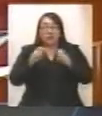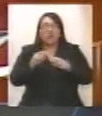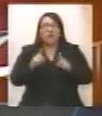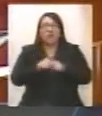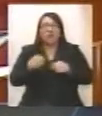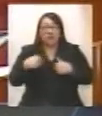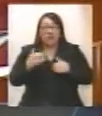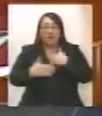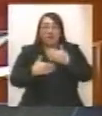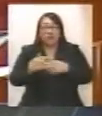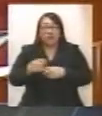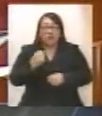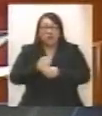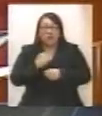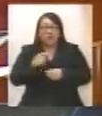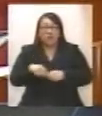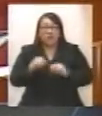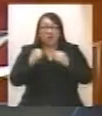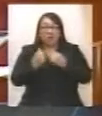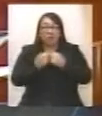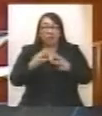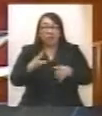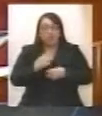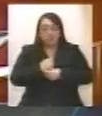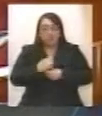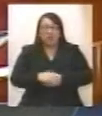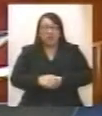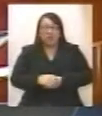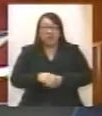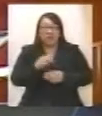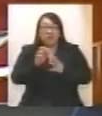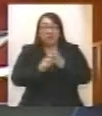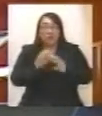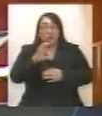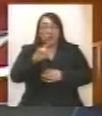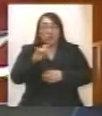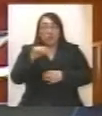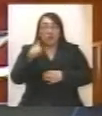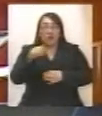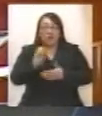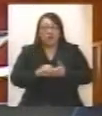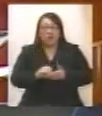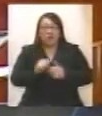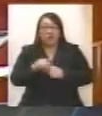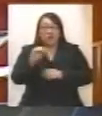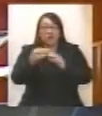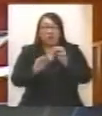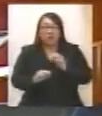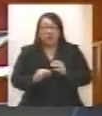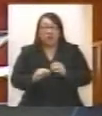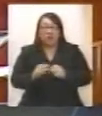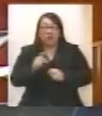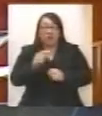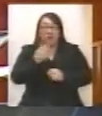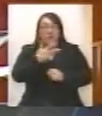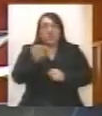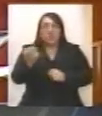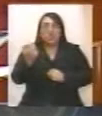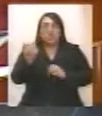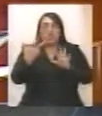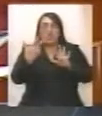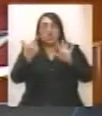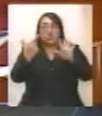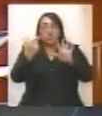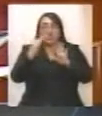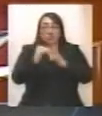tenemos avances y retos que este gabinete asume. El programa Cuna Más, con un presupuesto de